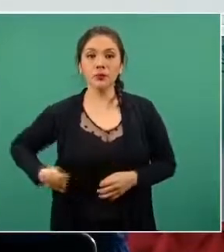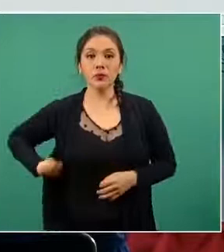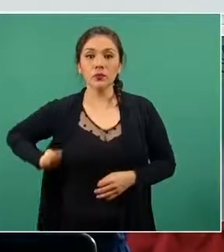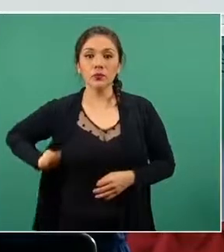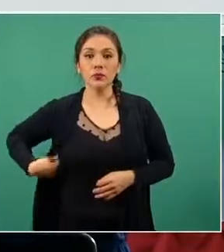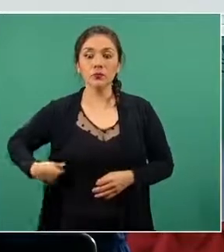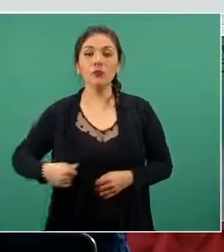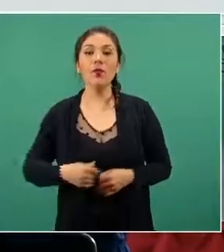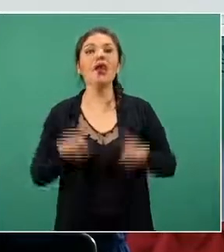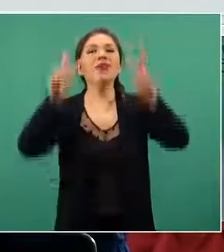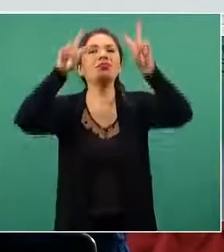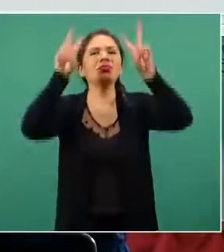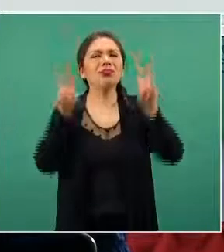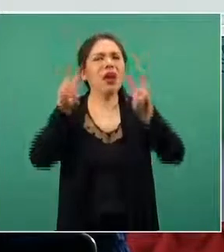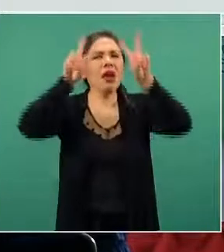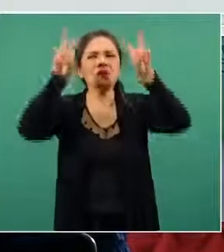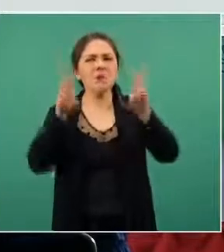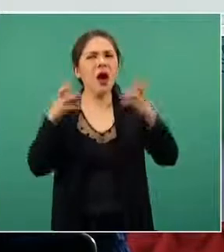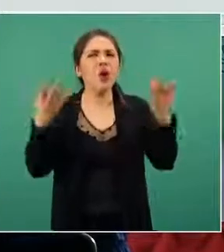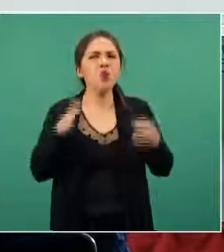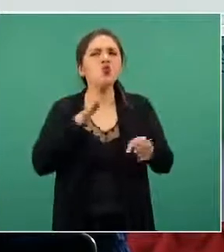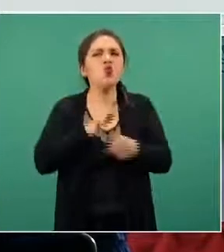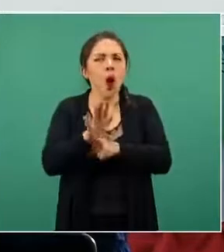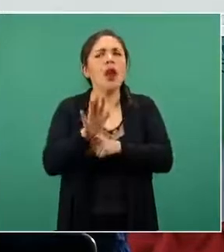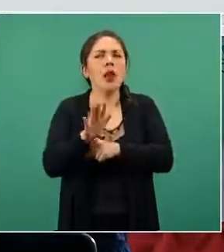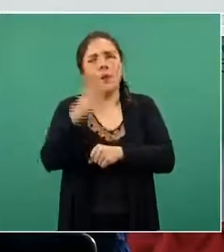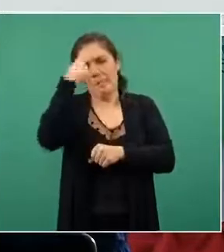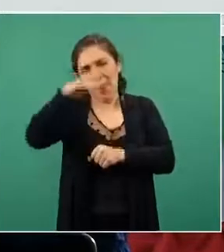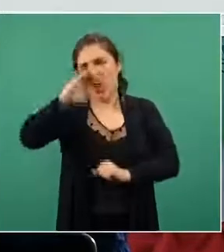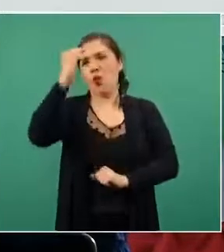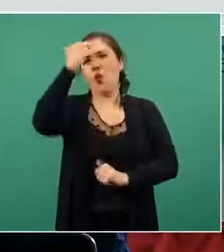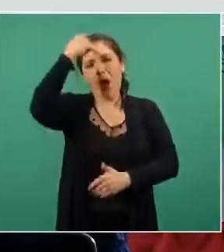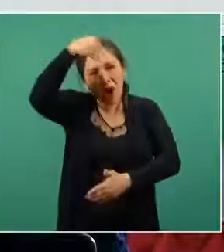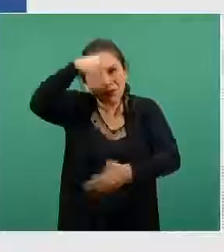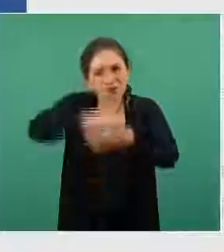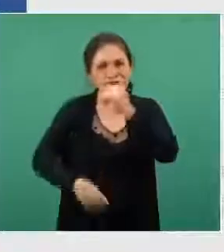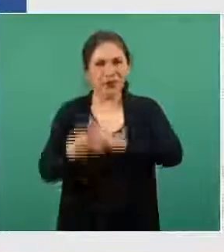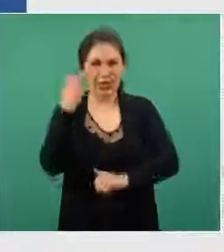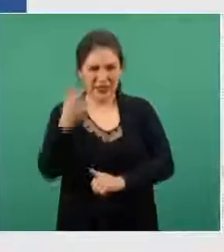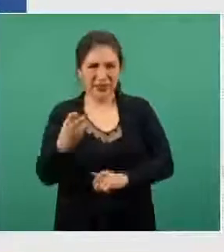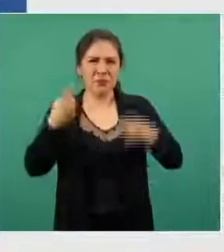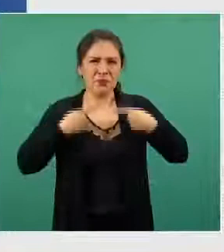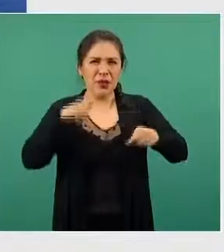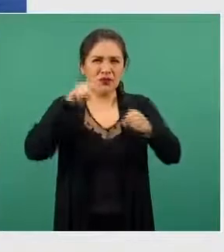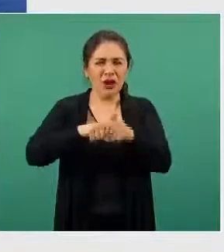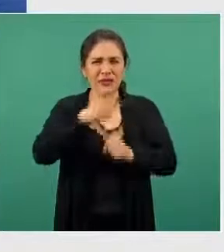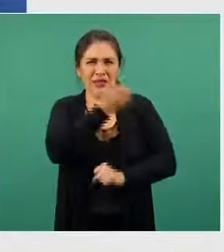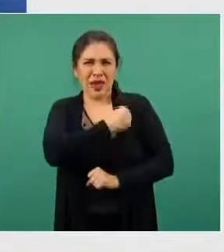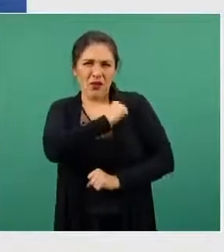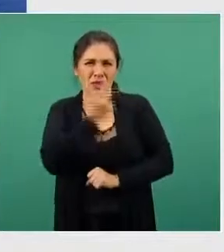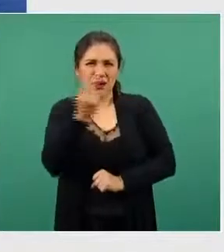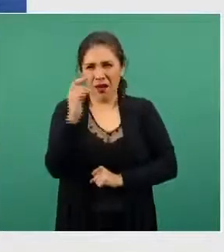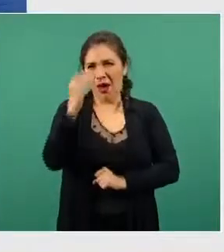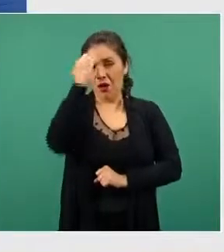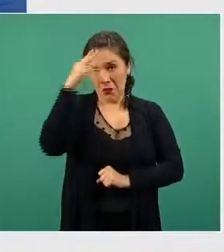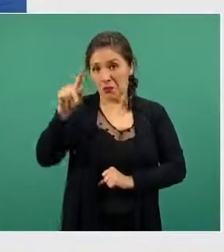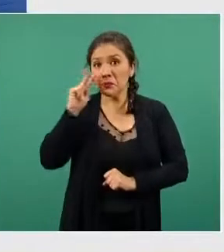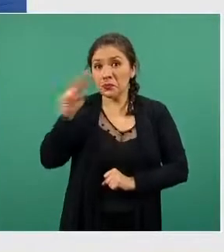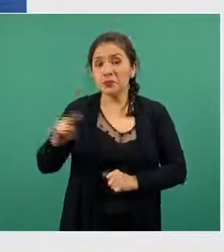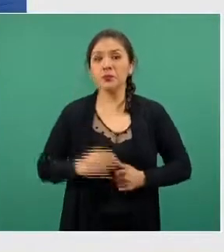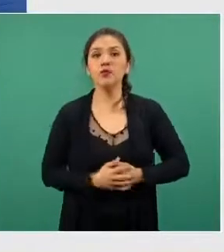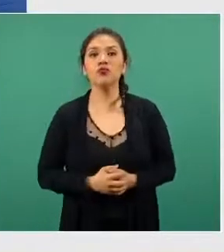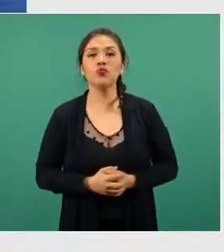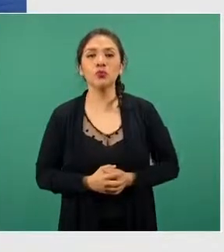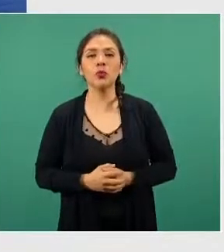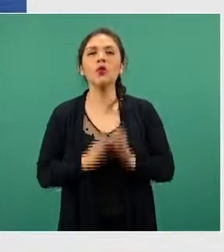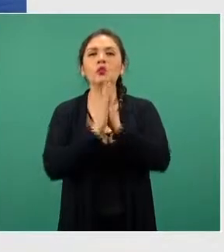Bien, la temática o las grandes áreas de conocimiento para el personal de salud que hemos dado. Si podemos darle